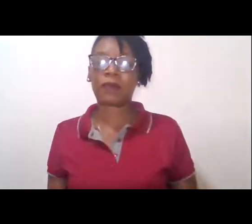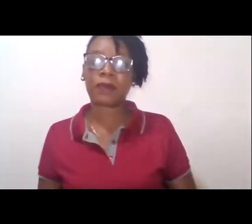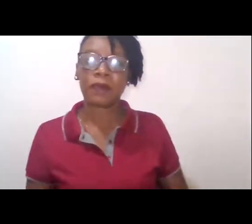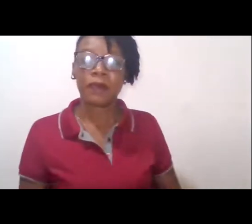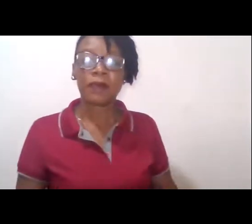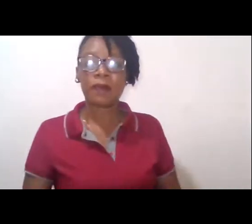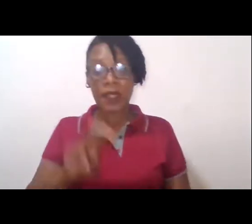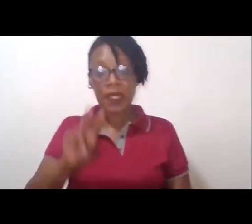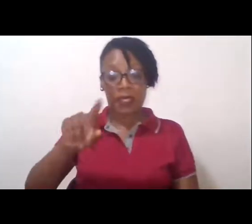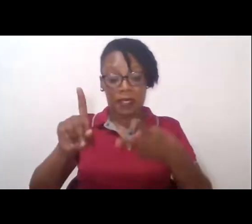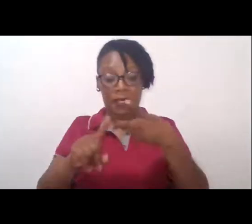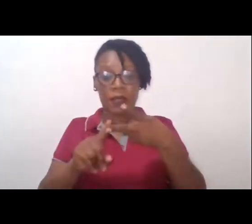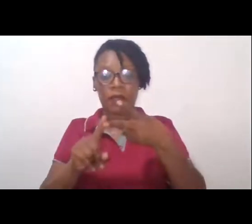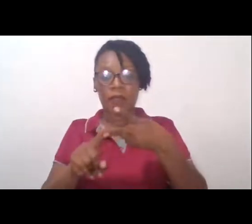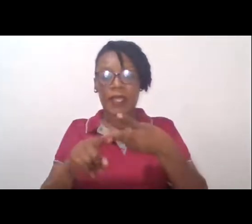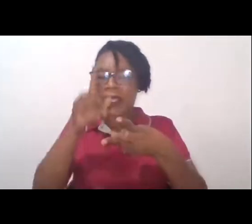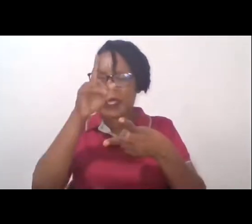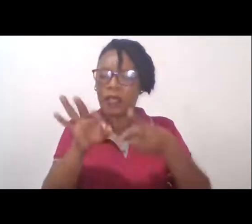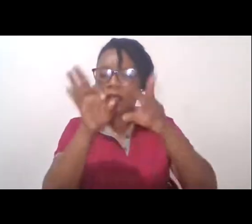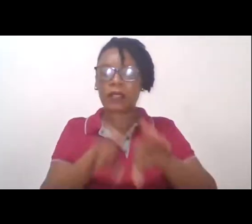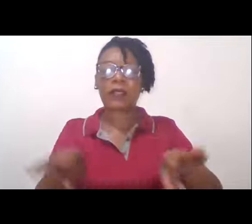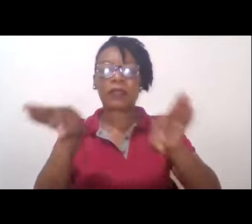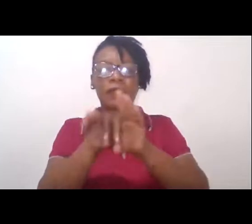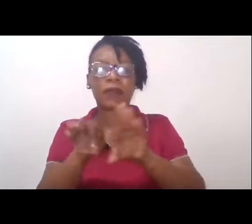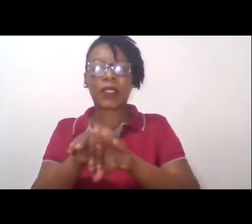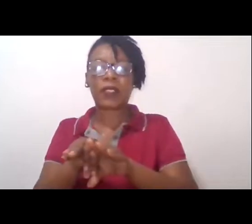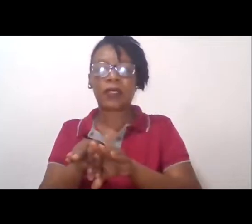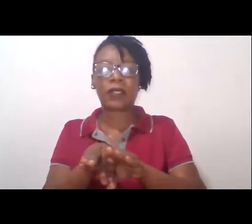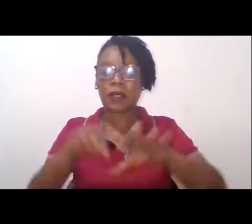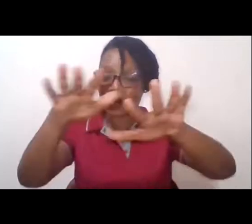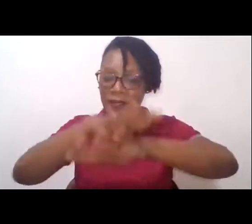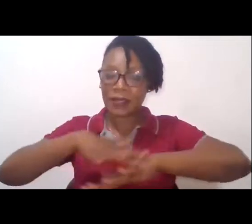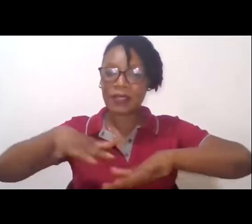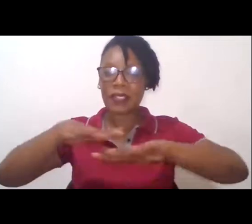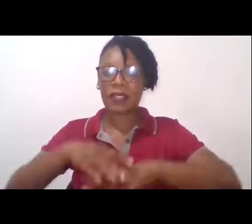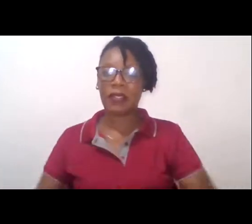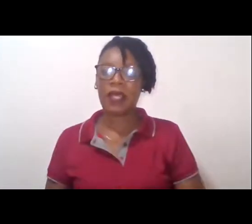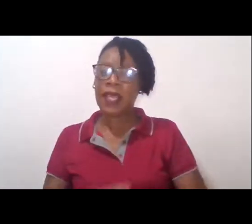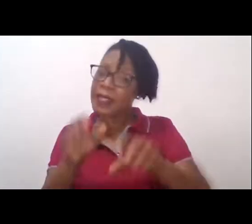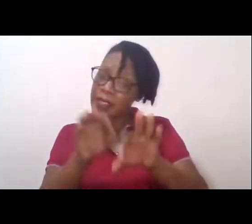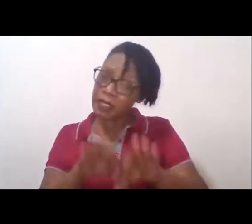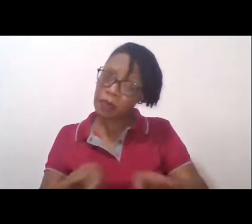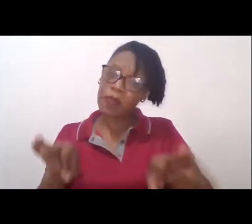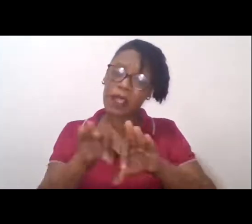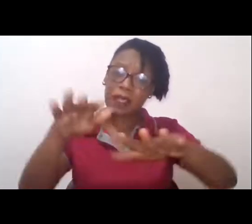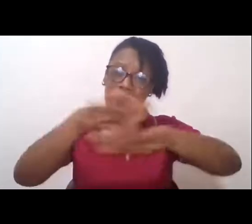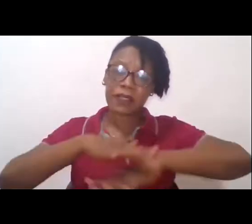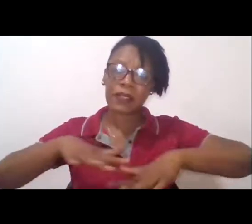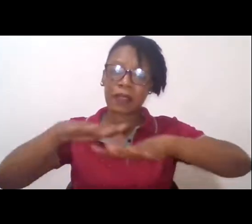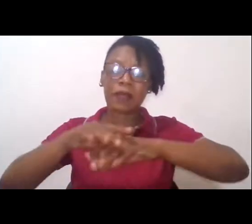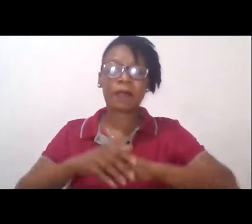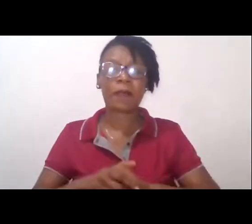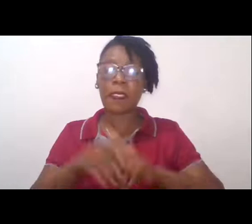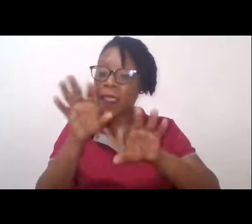Segundo, creo que es fundamental, como vos dijiste, Ale, los escenarios. Es importante el escenario, es importante